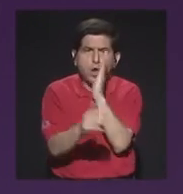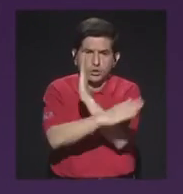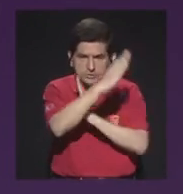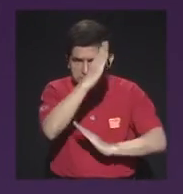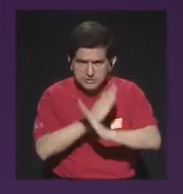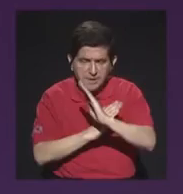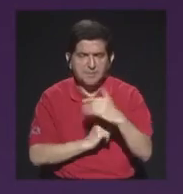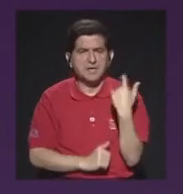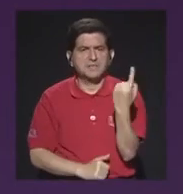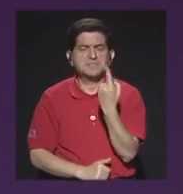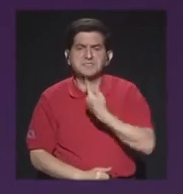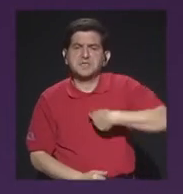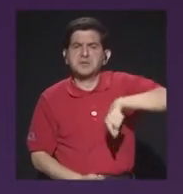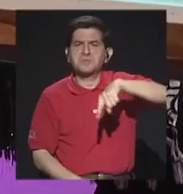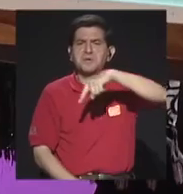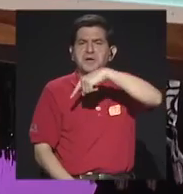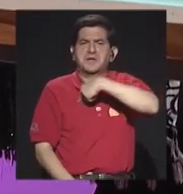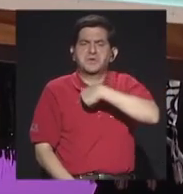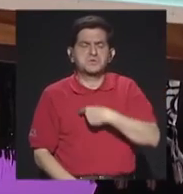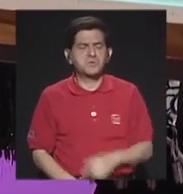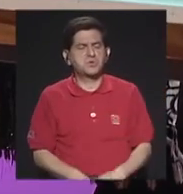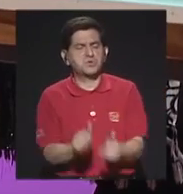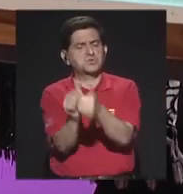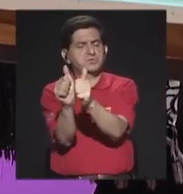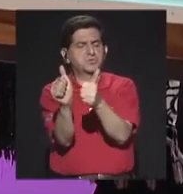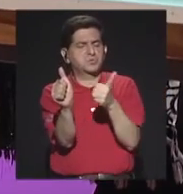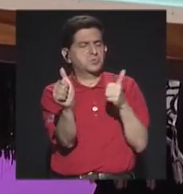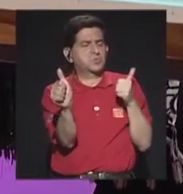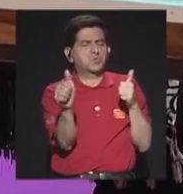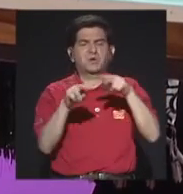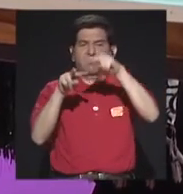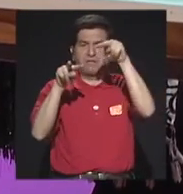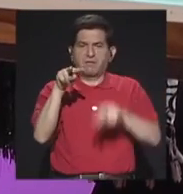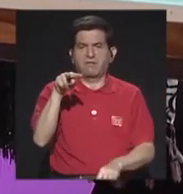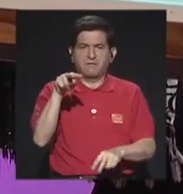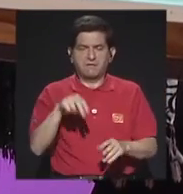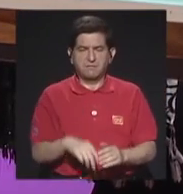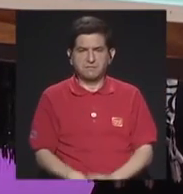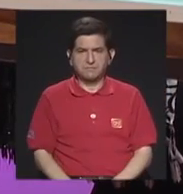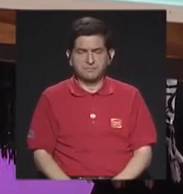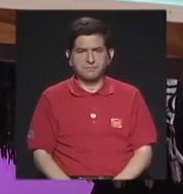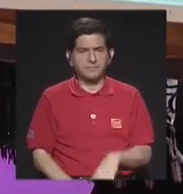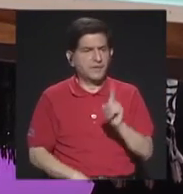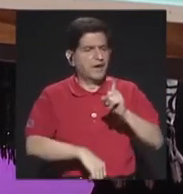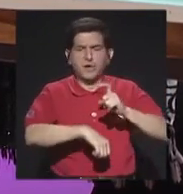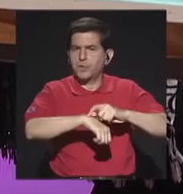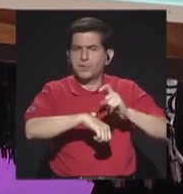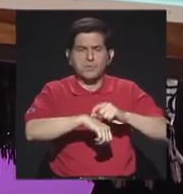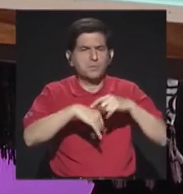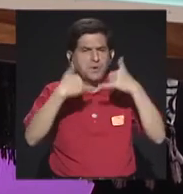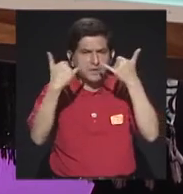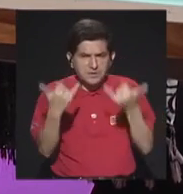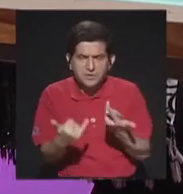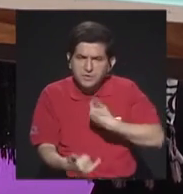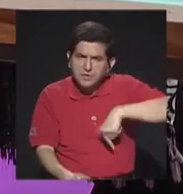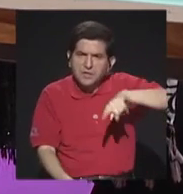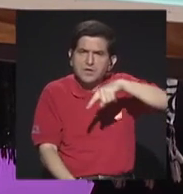discapacidad, siempre quedábamos atrás, ¿verdad?, en desventaja. Entonces ya llegamos a un momento en que